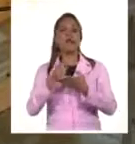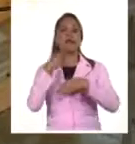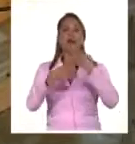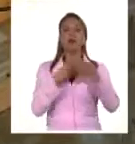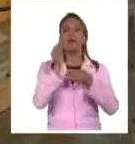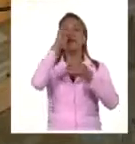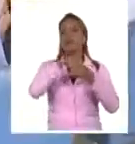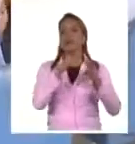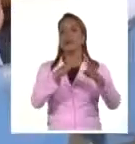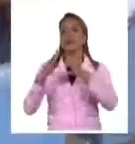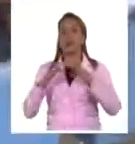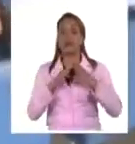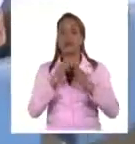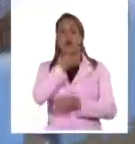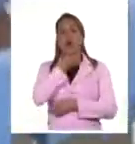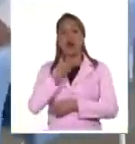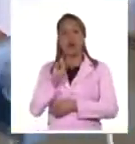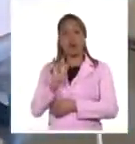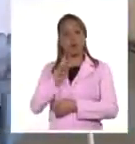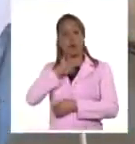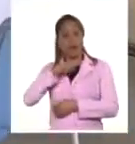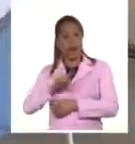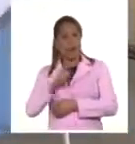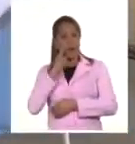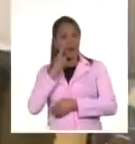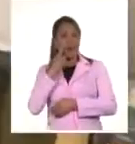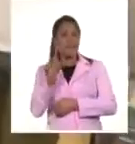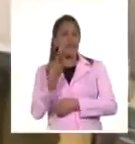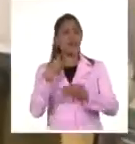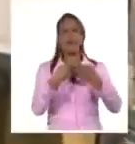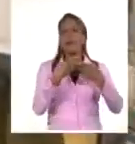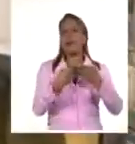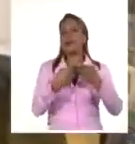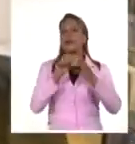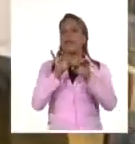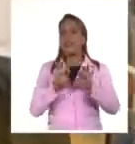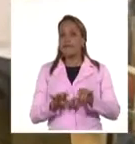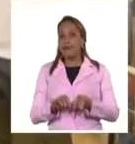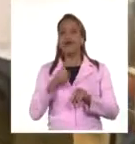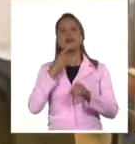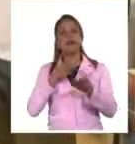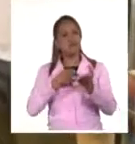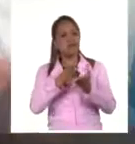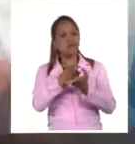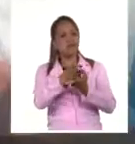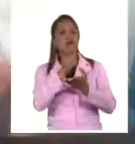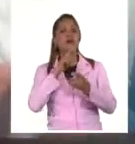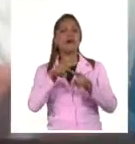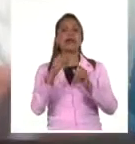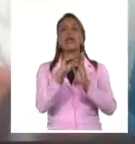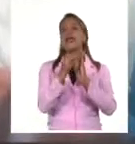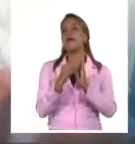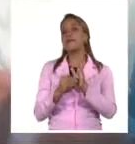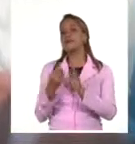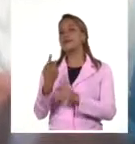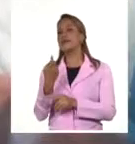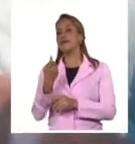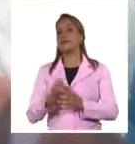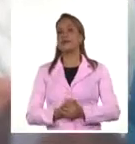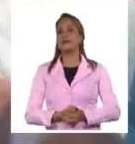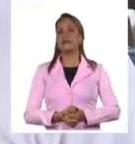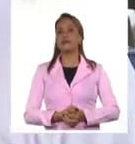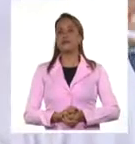comunidades. Estos muchachos, por ejemplo, encontraron en una empresa de la informática el camino para acceder a las piezas que necesitan. Esto